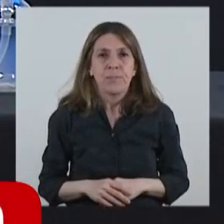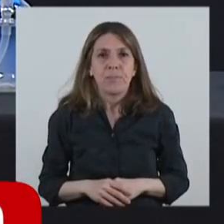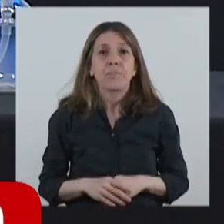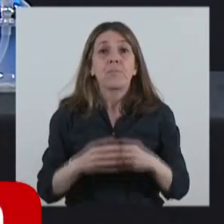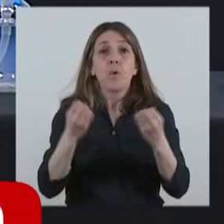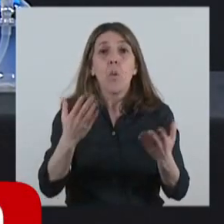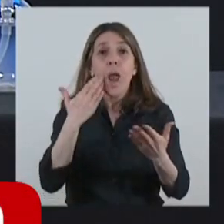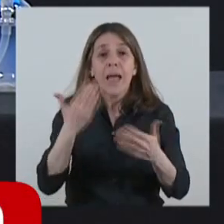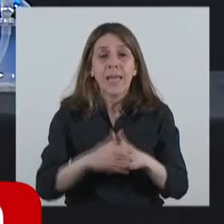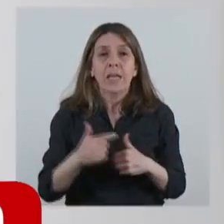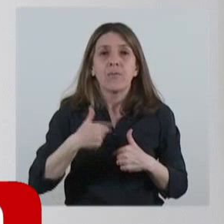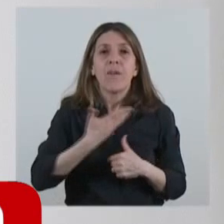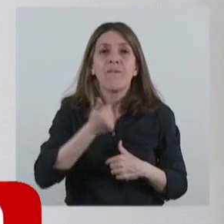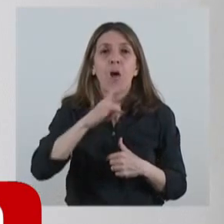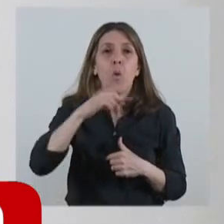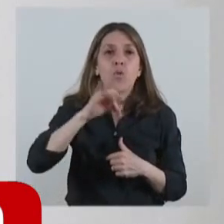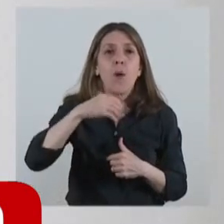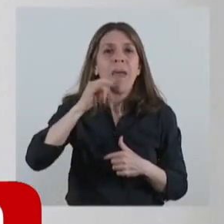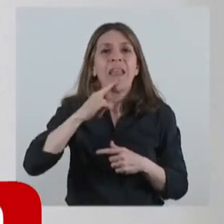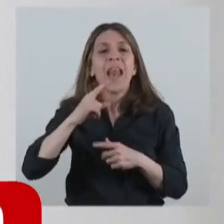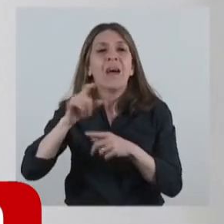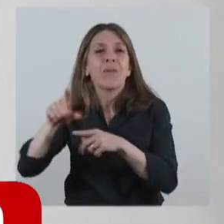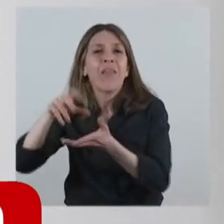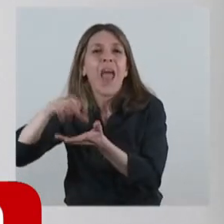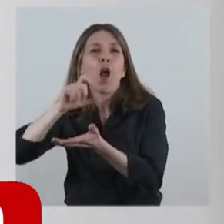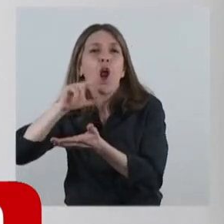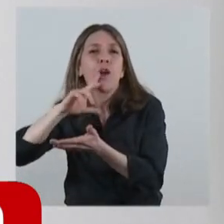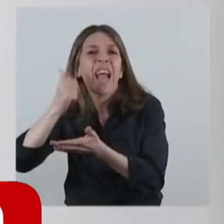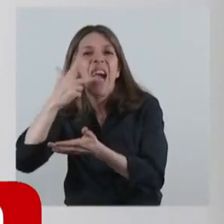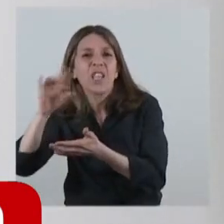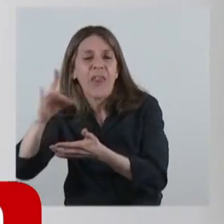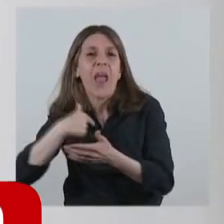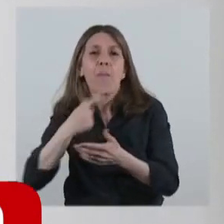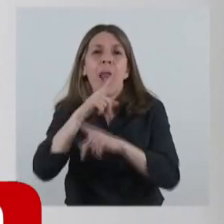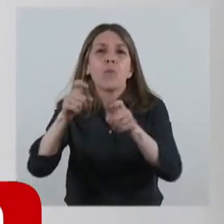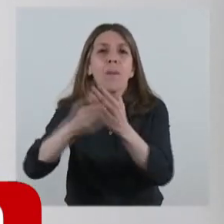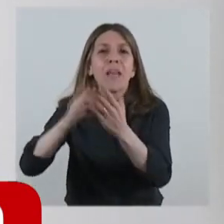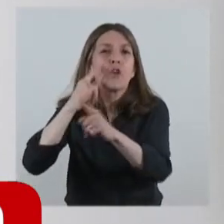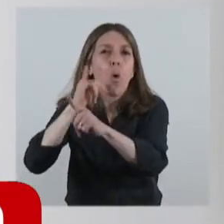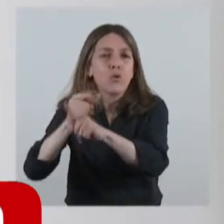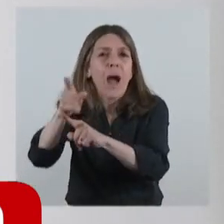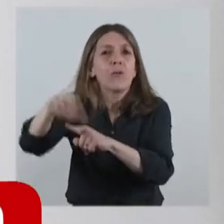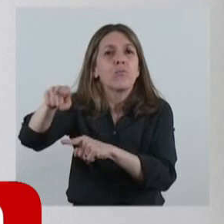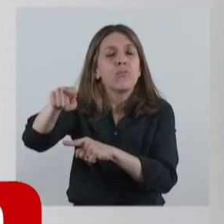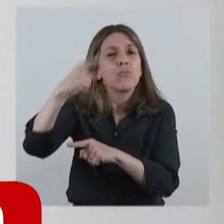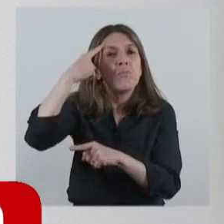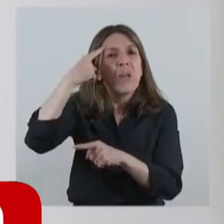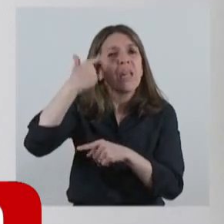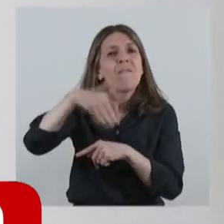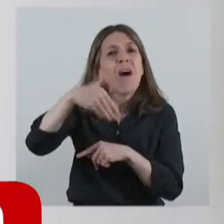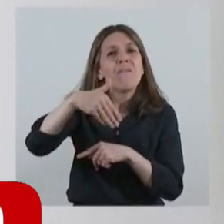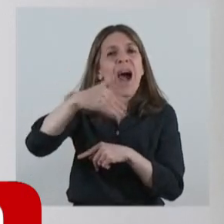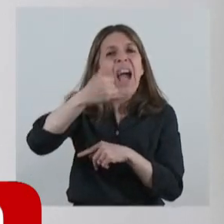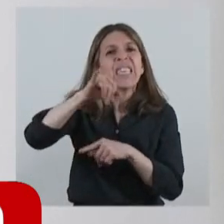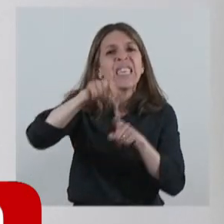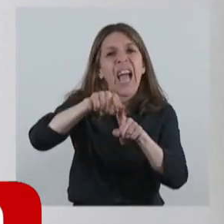Buenas tardes, mi nombre es Facundo Medina, de Crónica HD. La primera pregunta para el ministro Guzmán. ¿Cuál cree que va a ser la tasa que